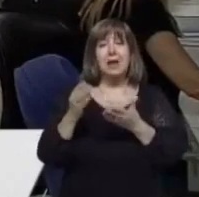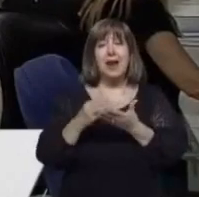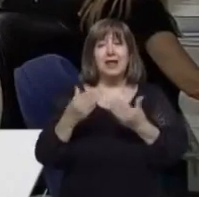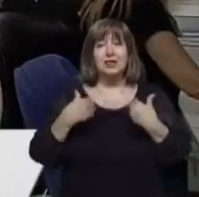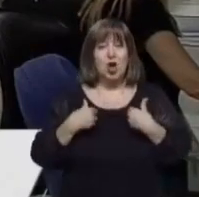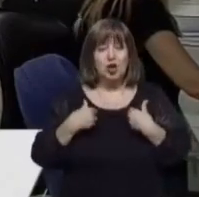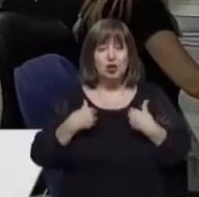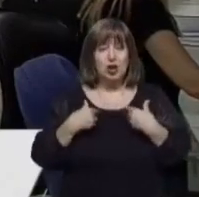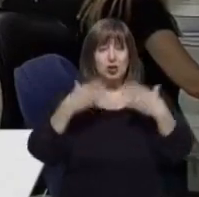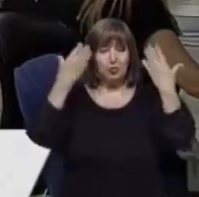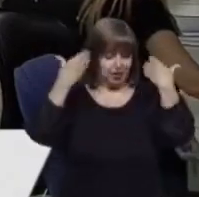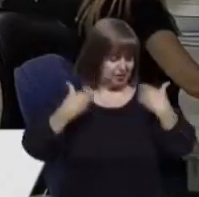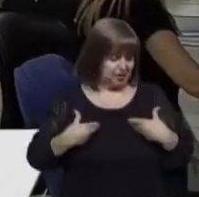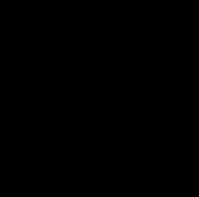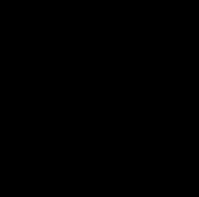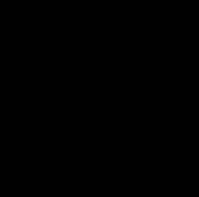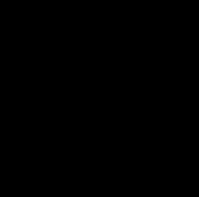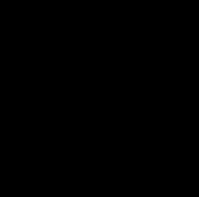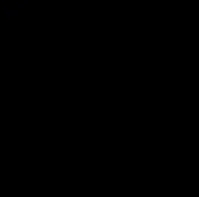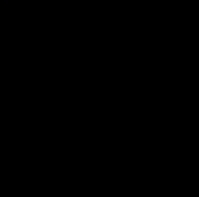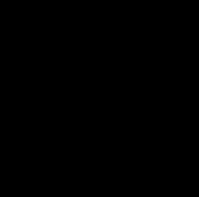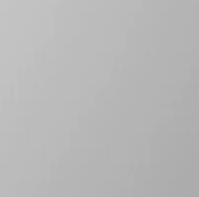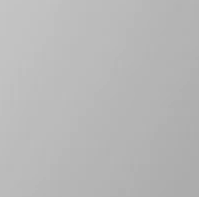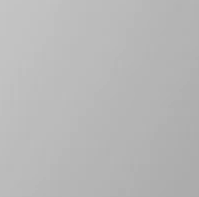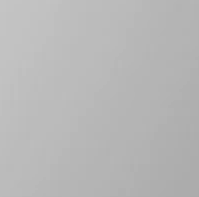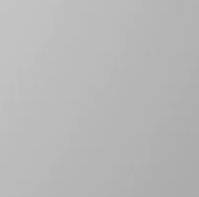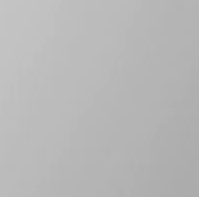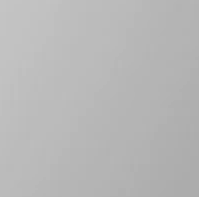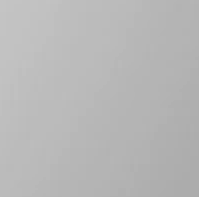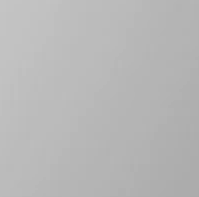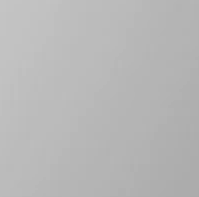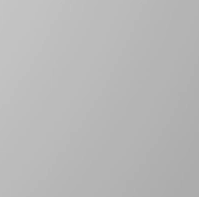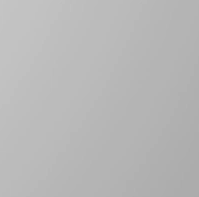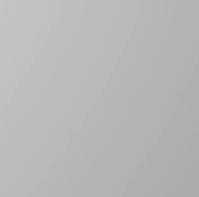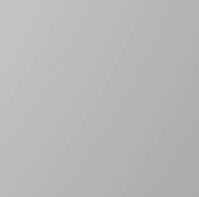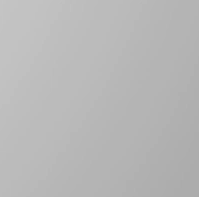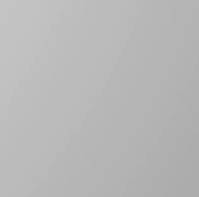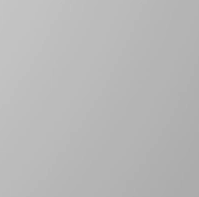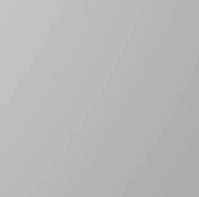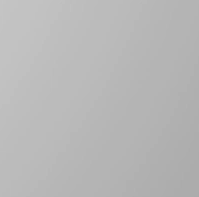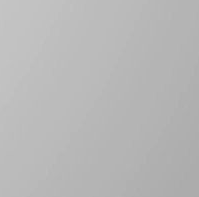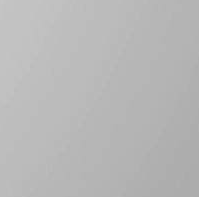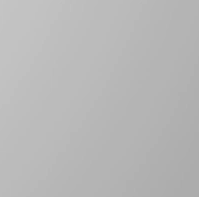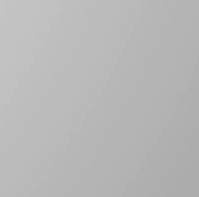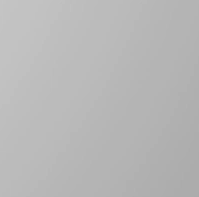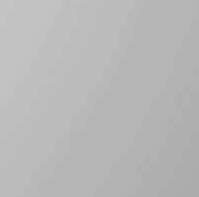porque estamos más visibles y somos más marcadas. Estás en el 7.